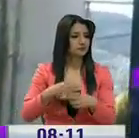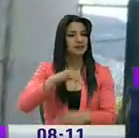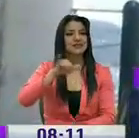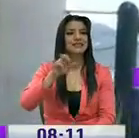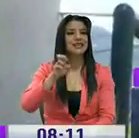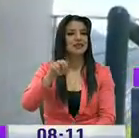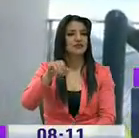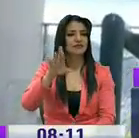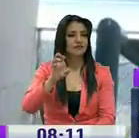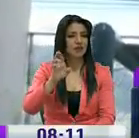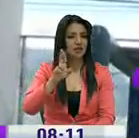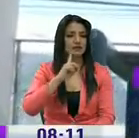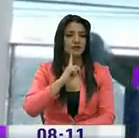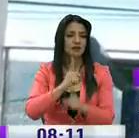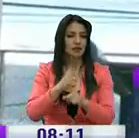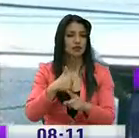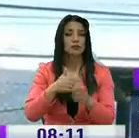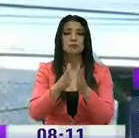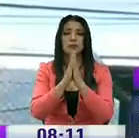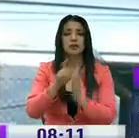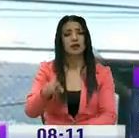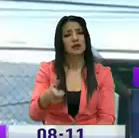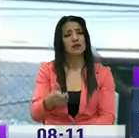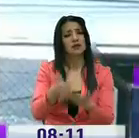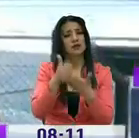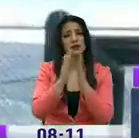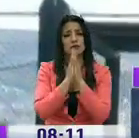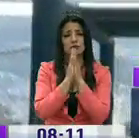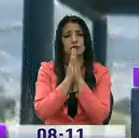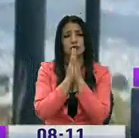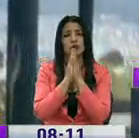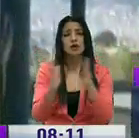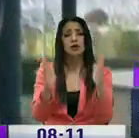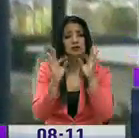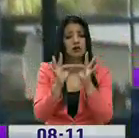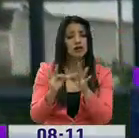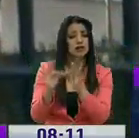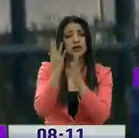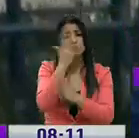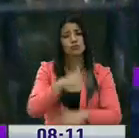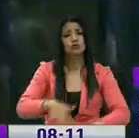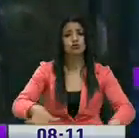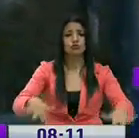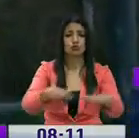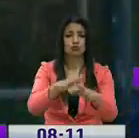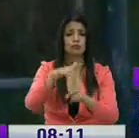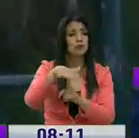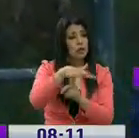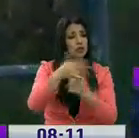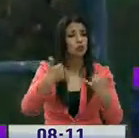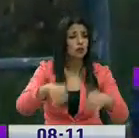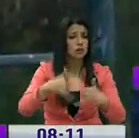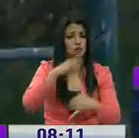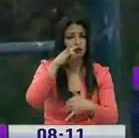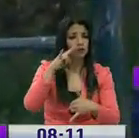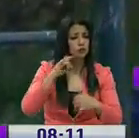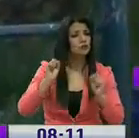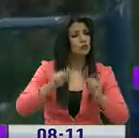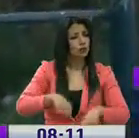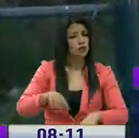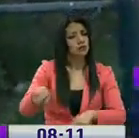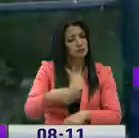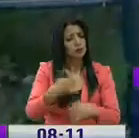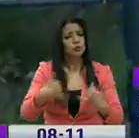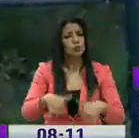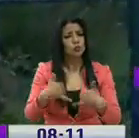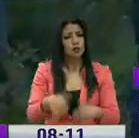Moreno. Lo que pediríamos al canal es que nos ayuden y nos tomen en cuenta para que nos habiliten nuevos juegos para nuestros niños que salgan a